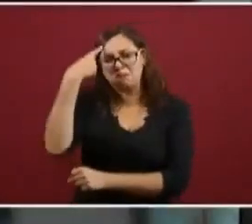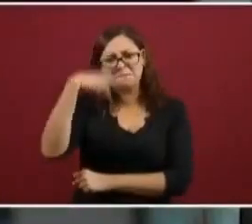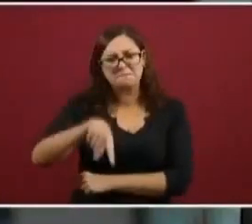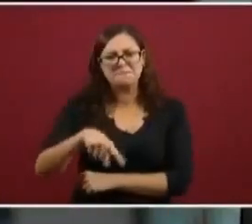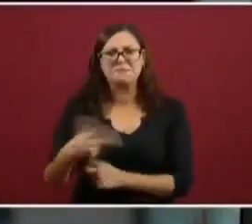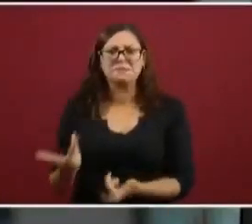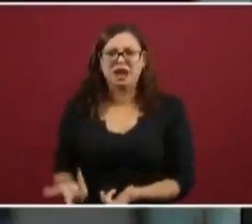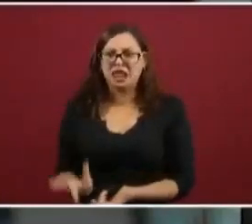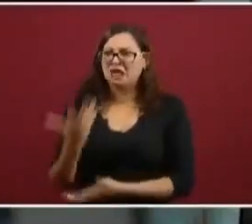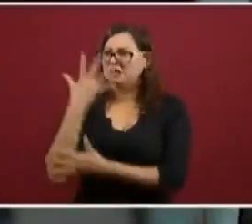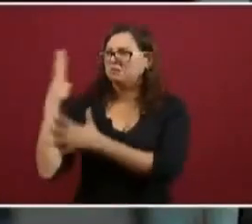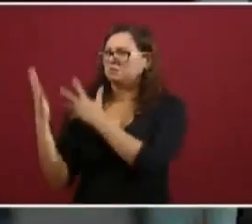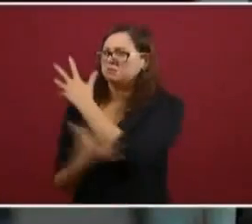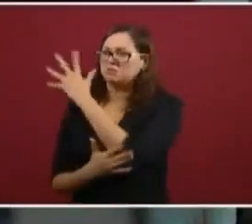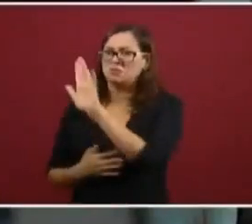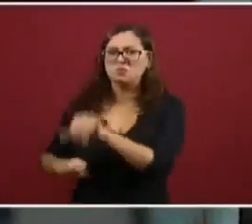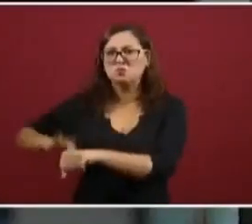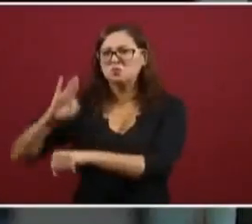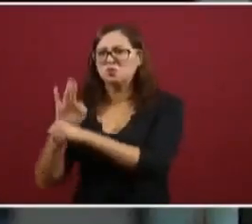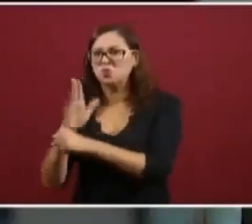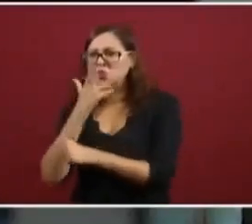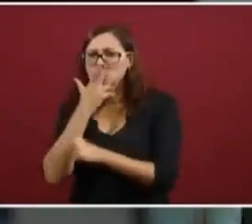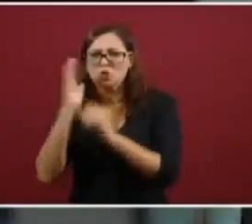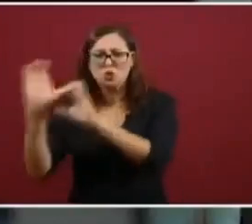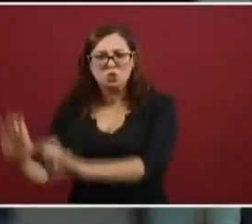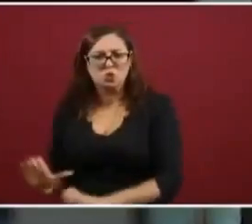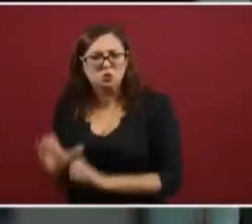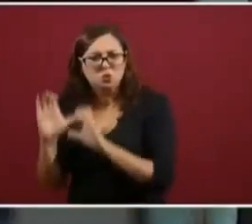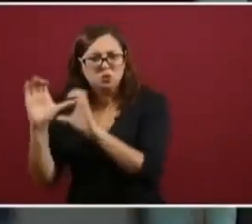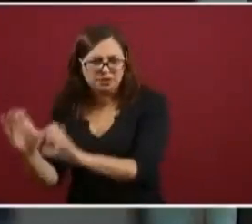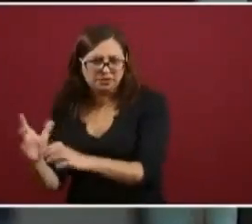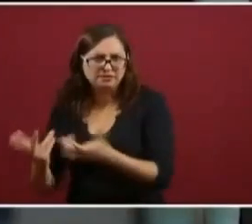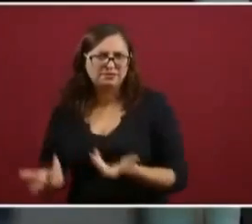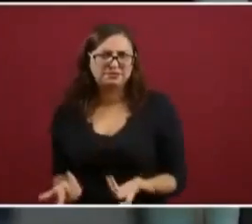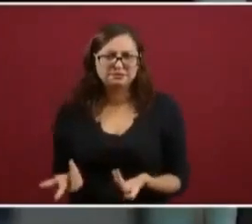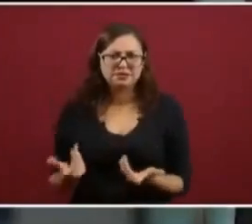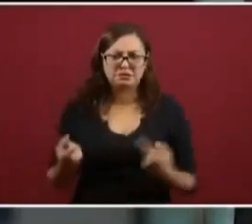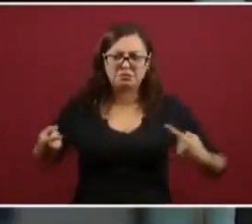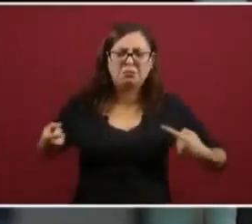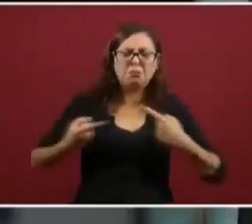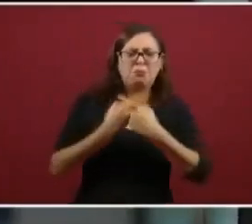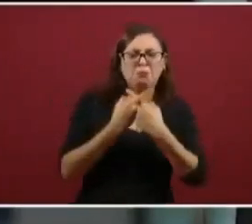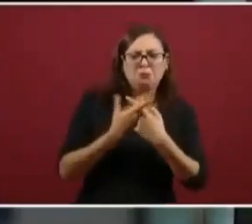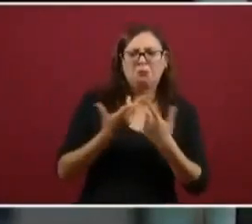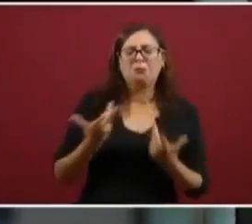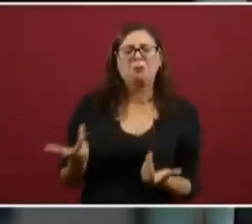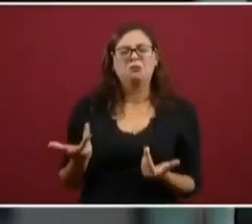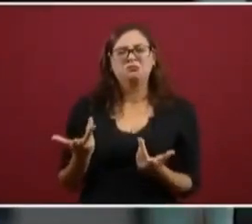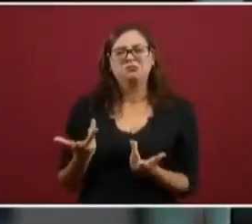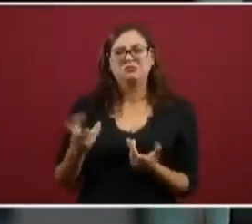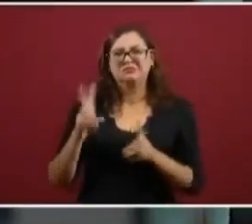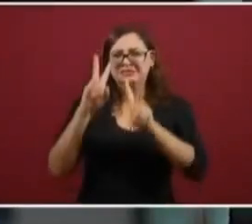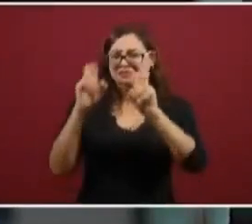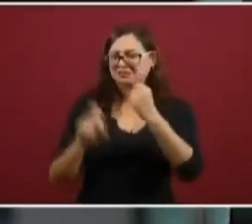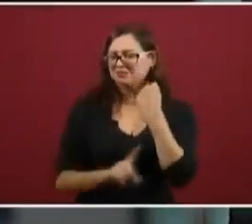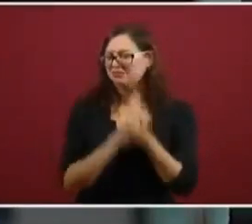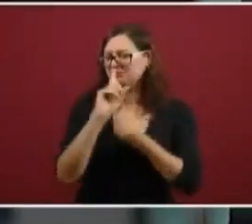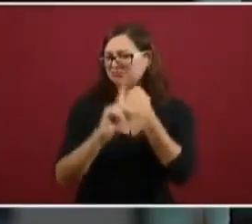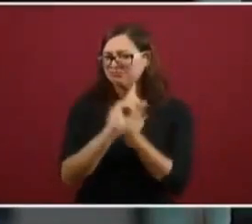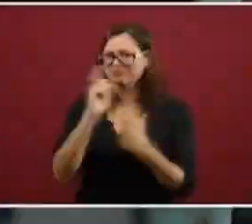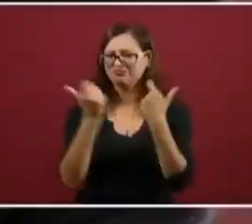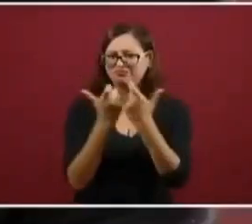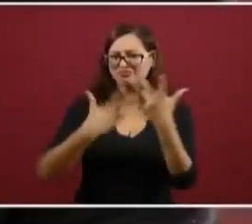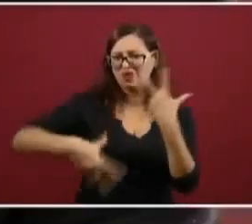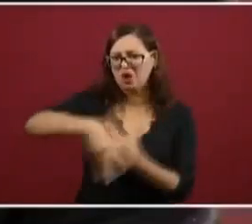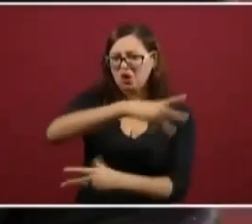explotación de los recursos en una zona de alto conflicto laboral económico ecológico y